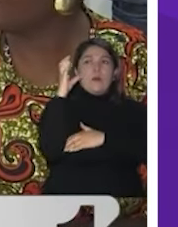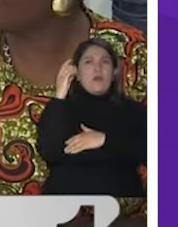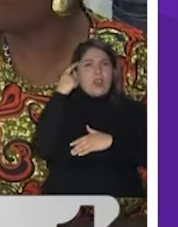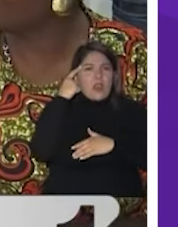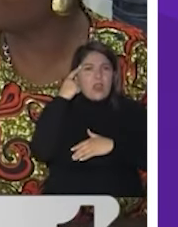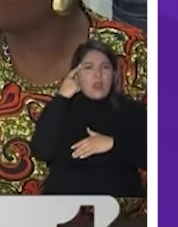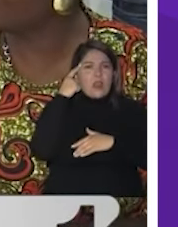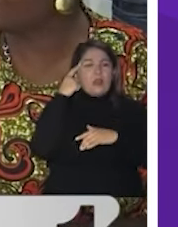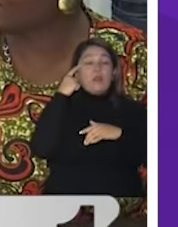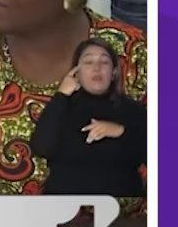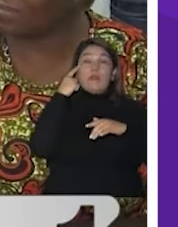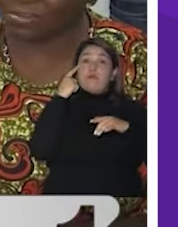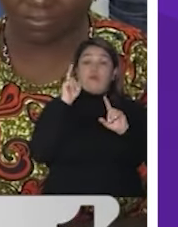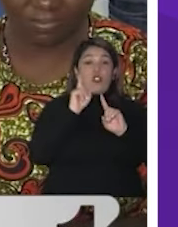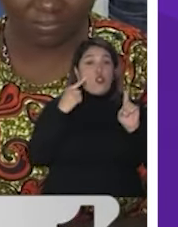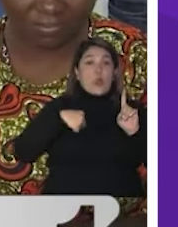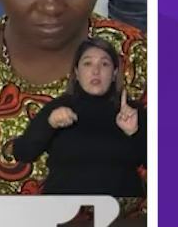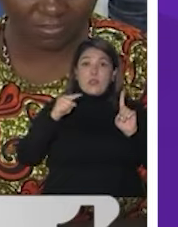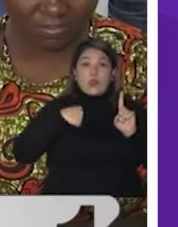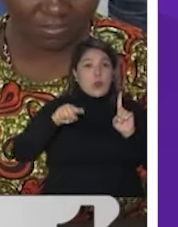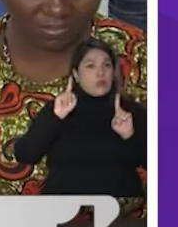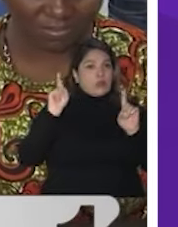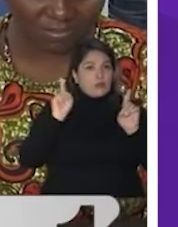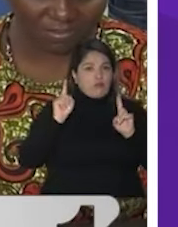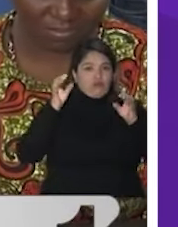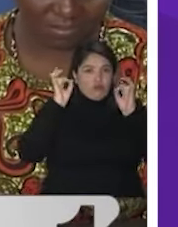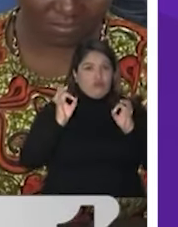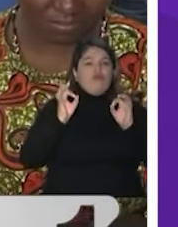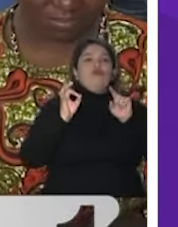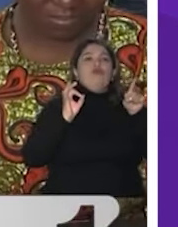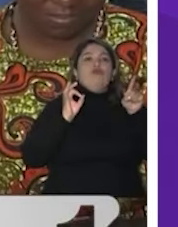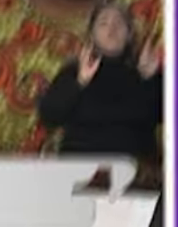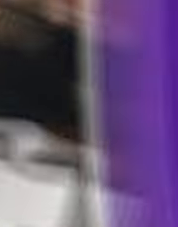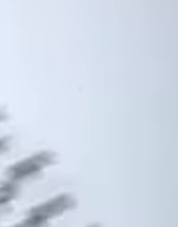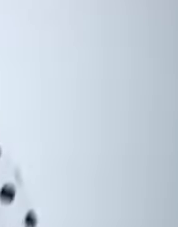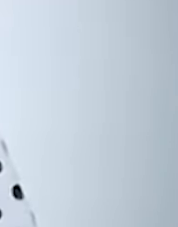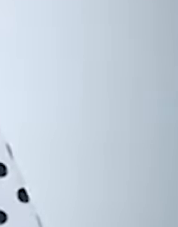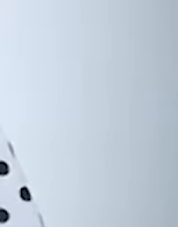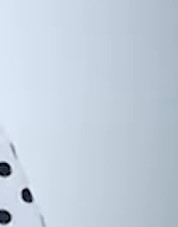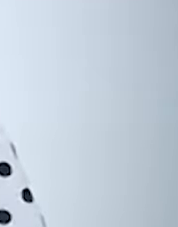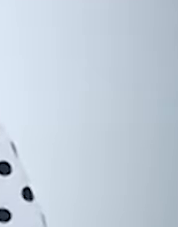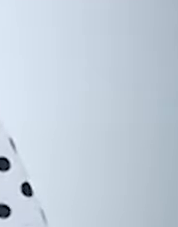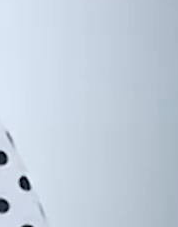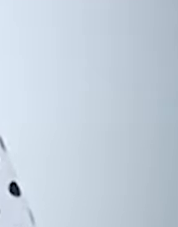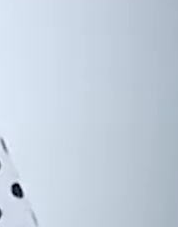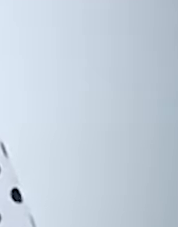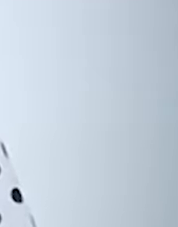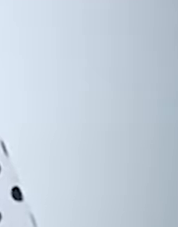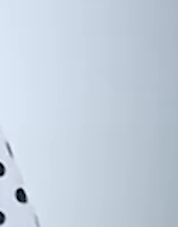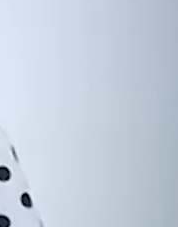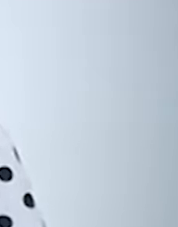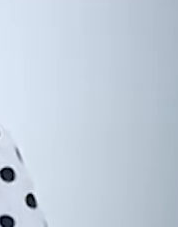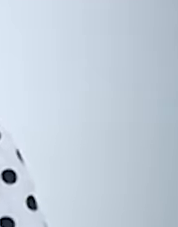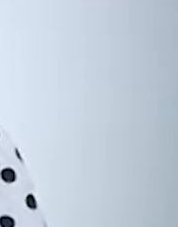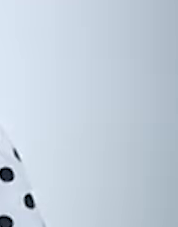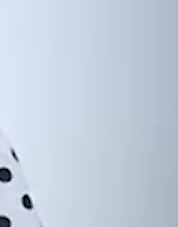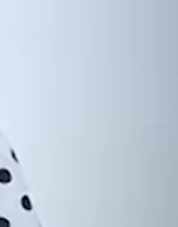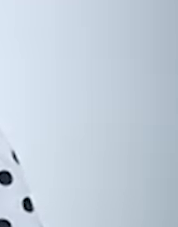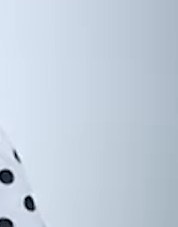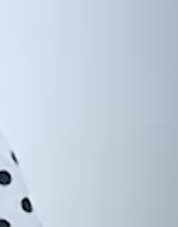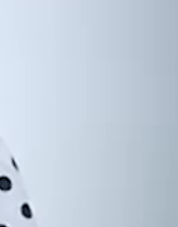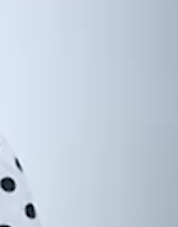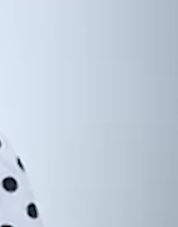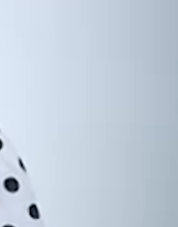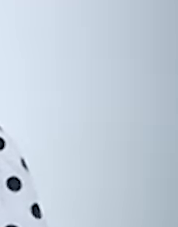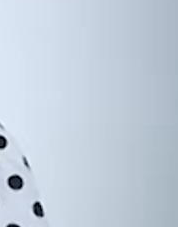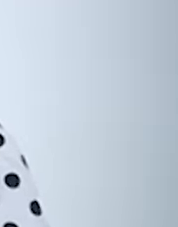fundamenta ni incluye ningún tipo de expropiación. Importante, las polémicas son significativas